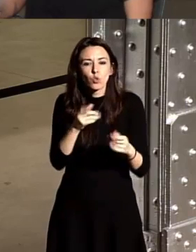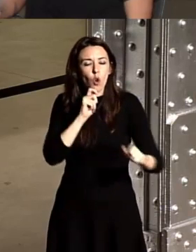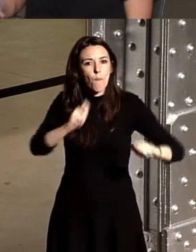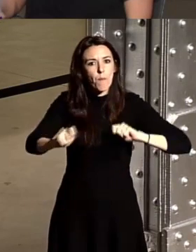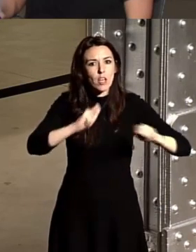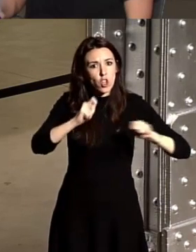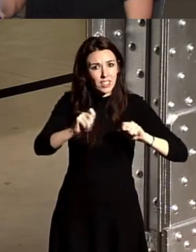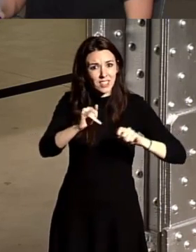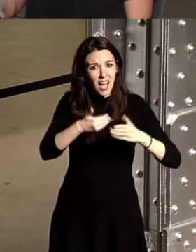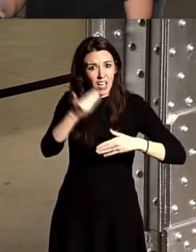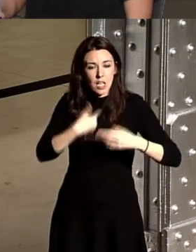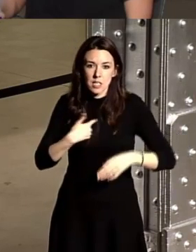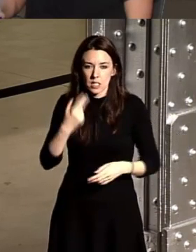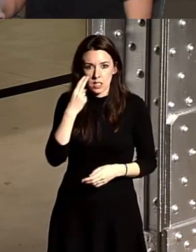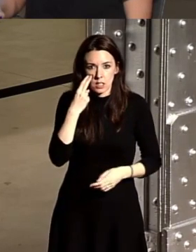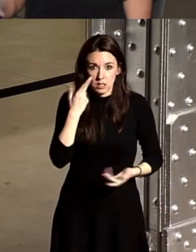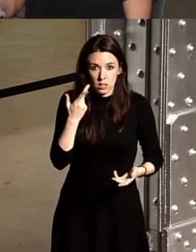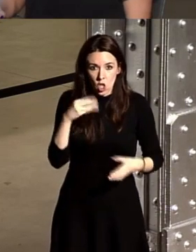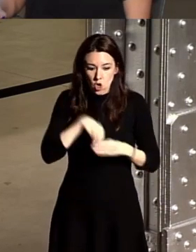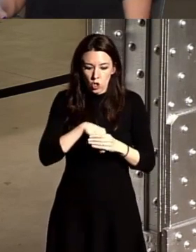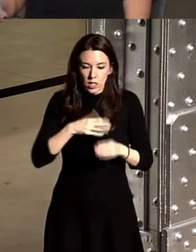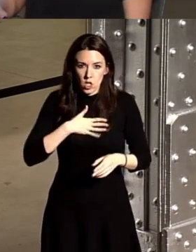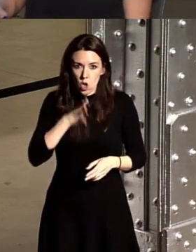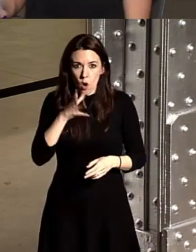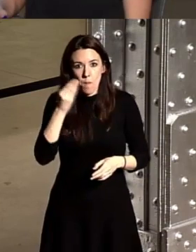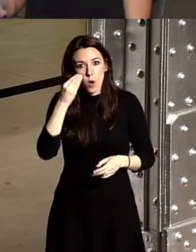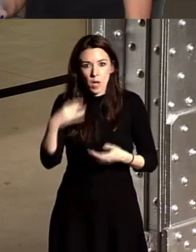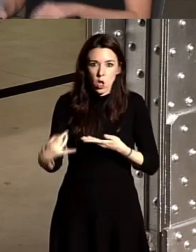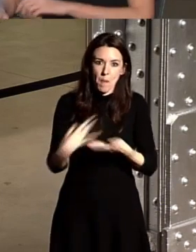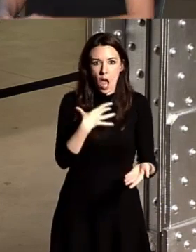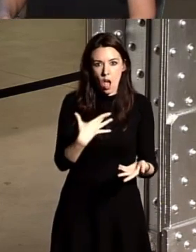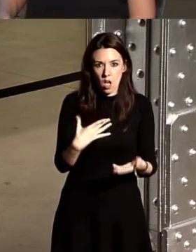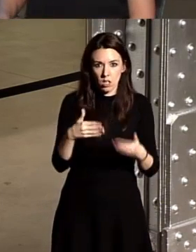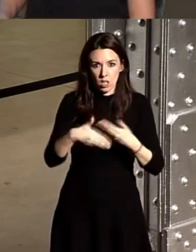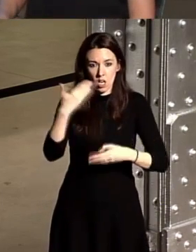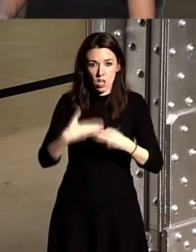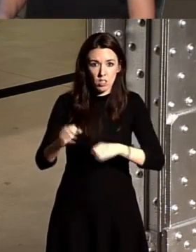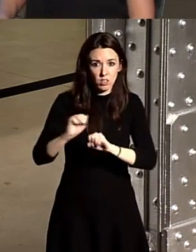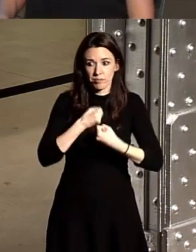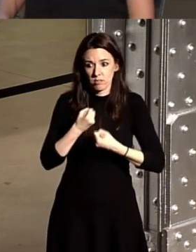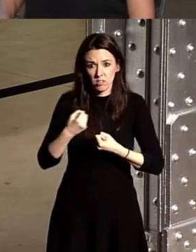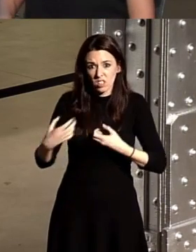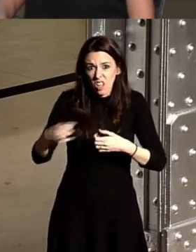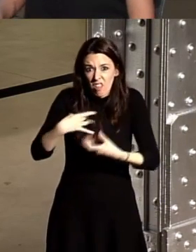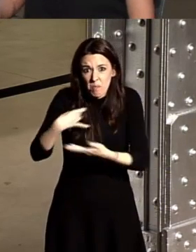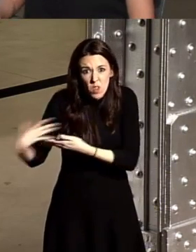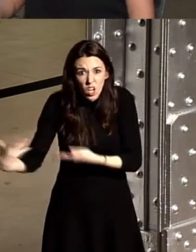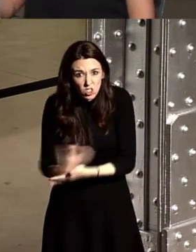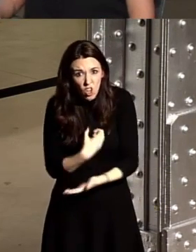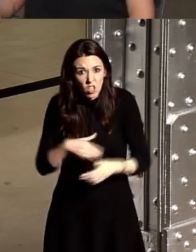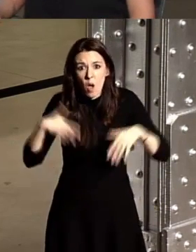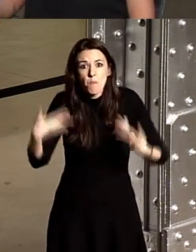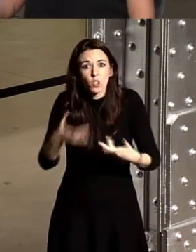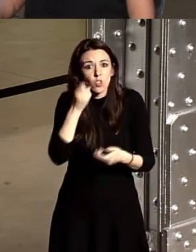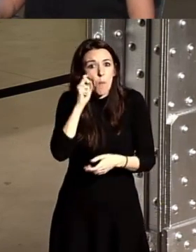que a veces tienen miedo de defender sus contenidos por miedo a que les echen del periódico. Bueno, os van a echar a todos, con lo cual, cuanto antes os echen,